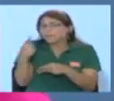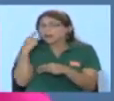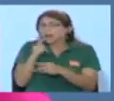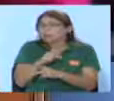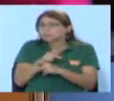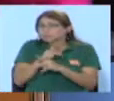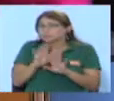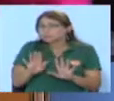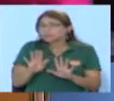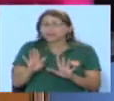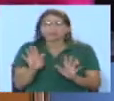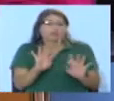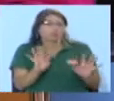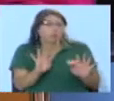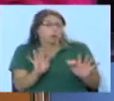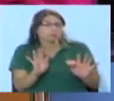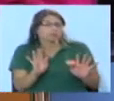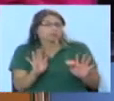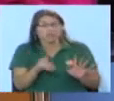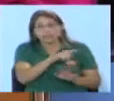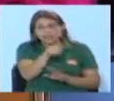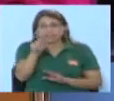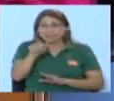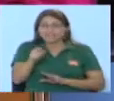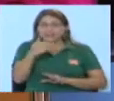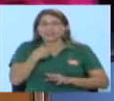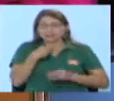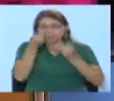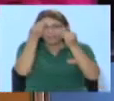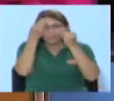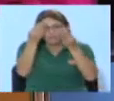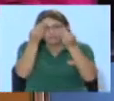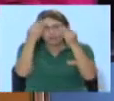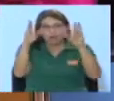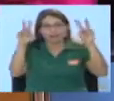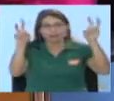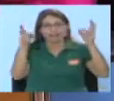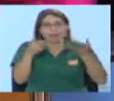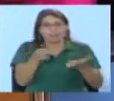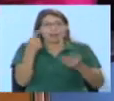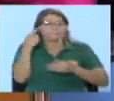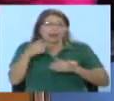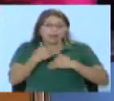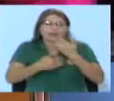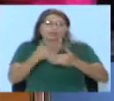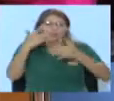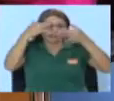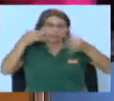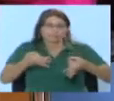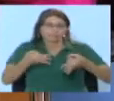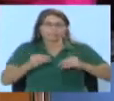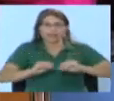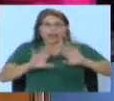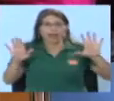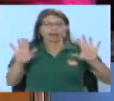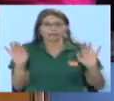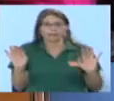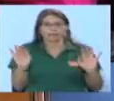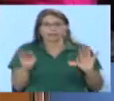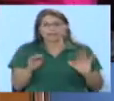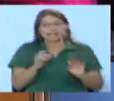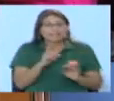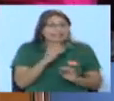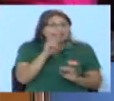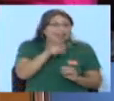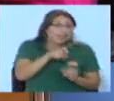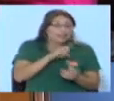No, básicamente informarse muy bien sobre el tema porque para poder tomar decisiones bien claras sobre si deberían